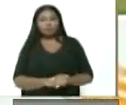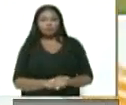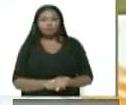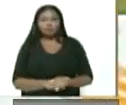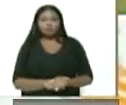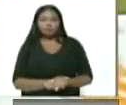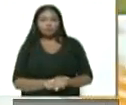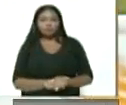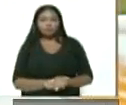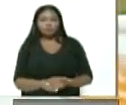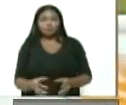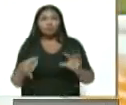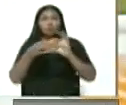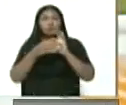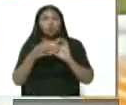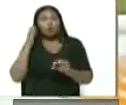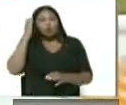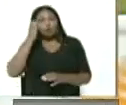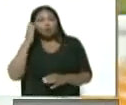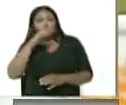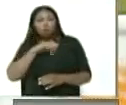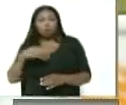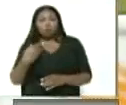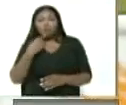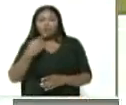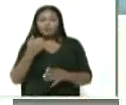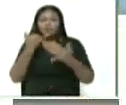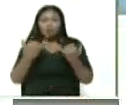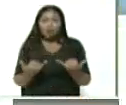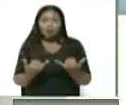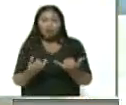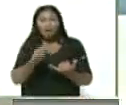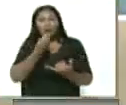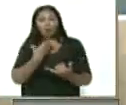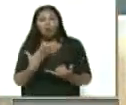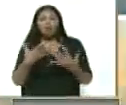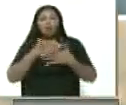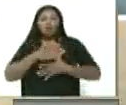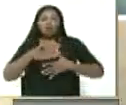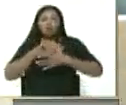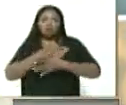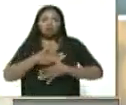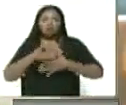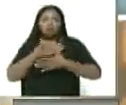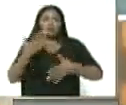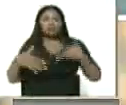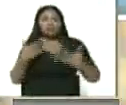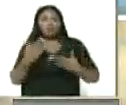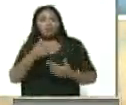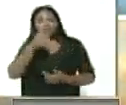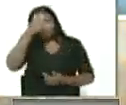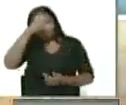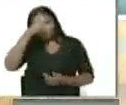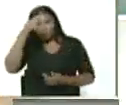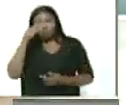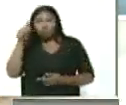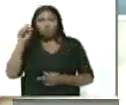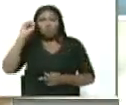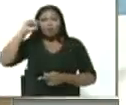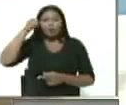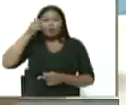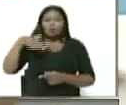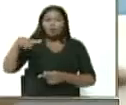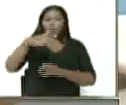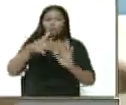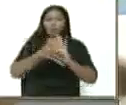la unión europea podemos decir que estamos en buenas condiciones para la actividad del lumen se puede recordar el pueblo cuáles